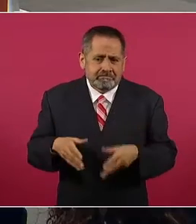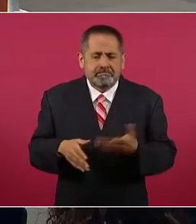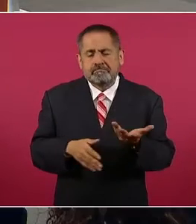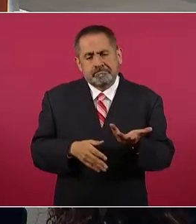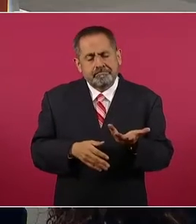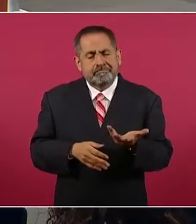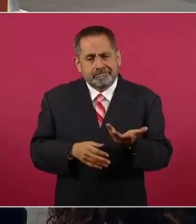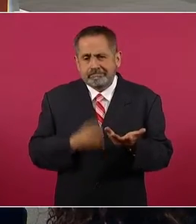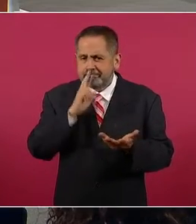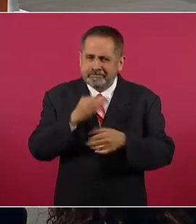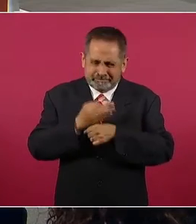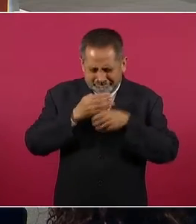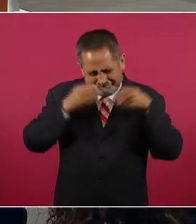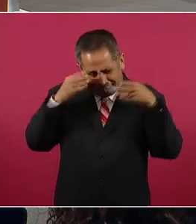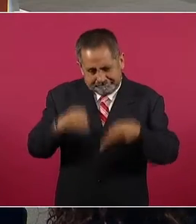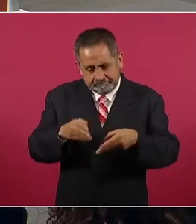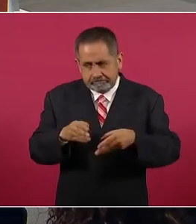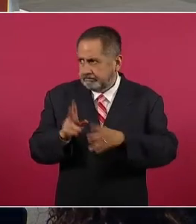que